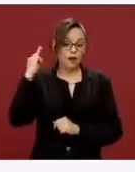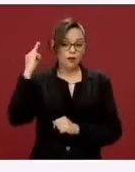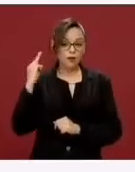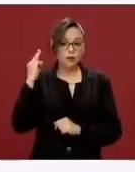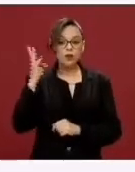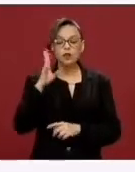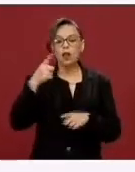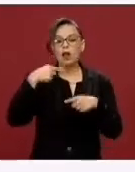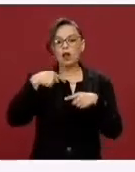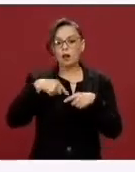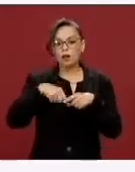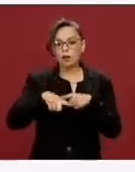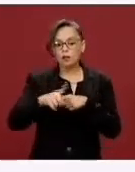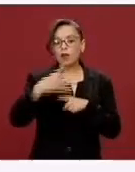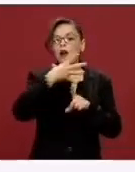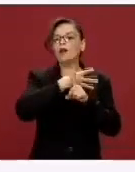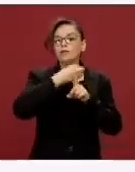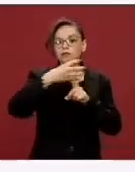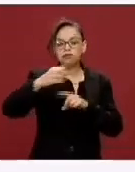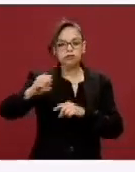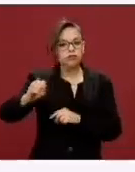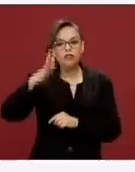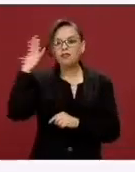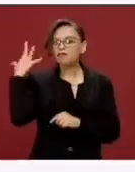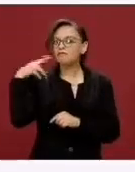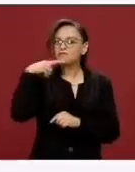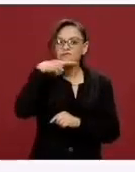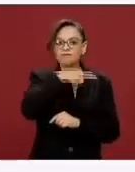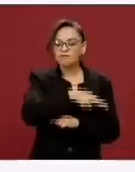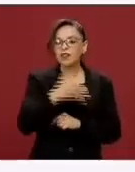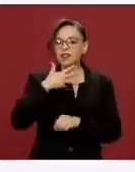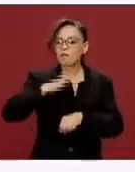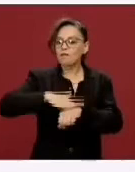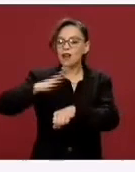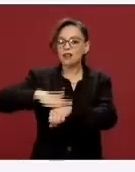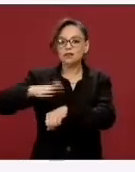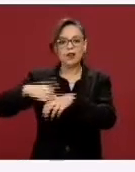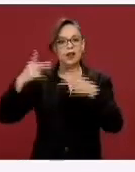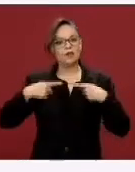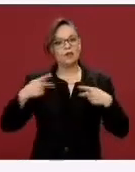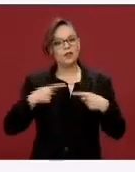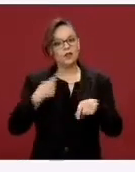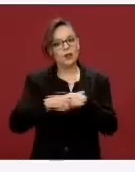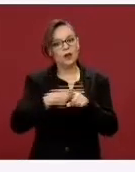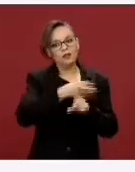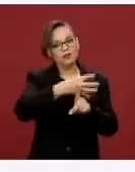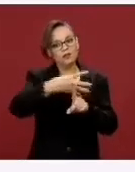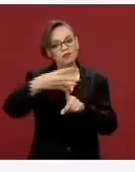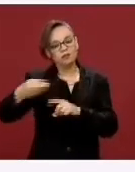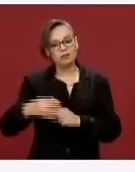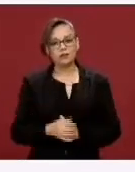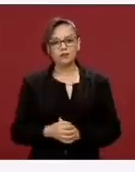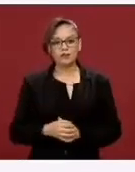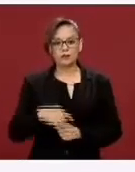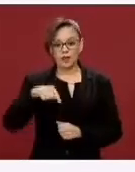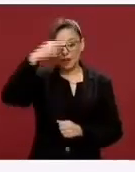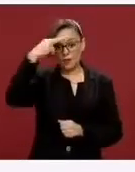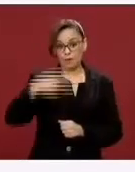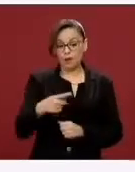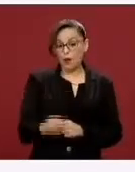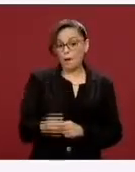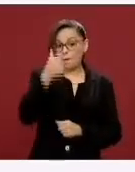a aumentar rápidamente sus casos, alrededor del momento en que México tuvo su primer caso el 27 de